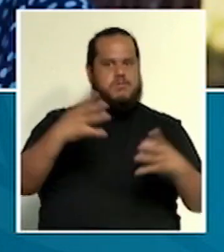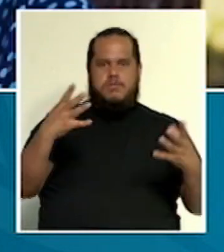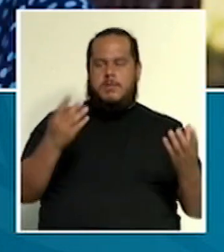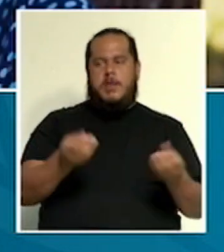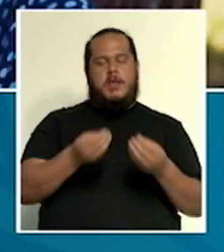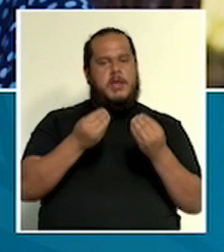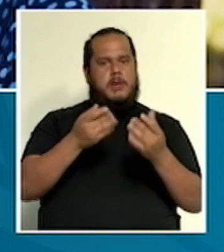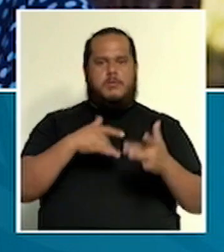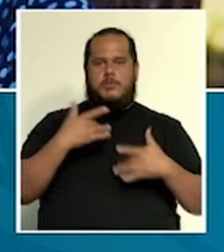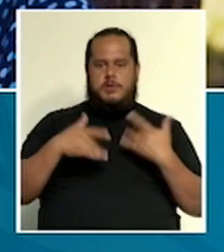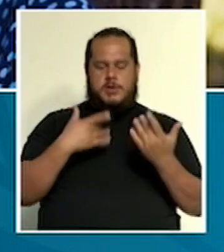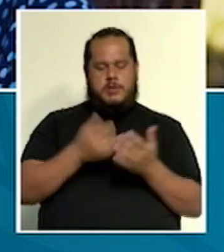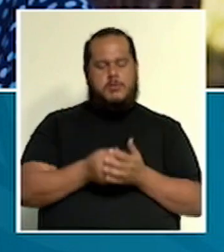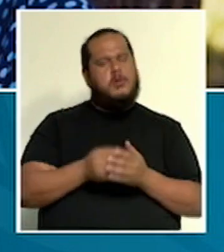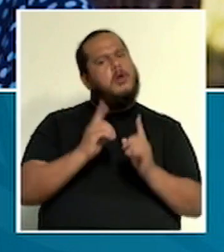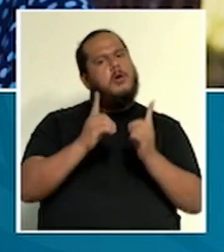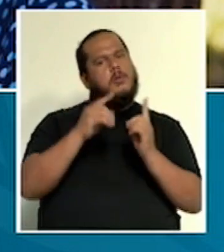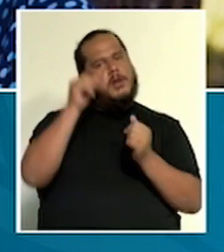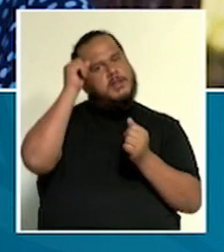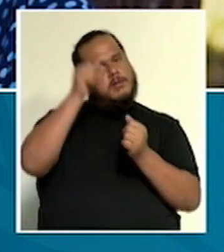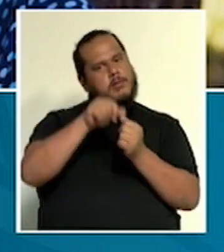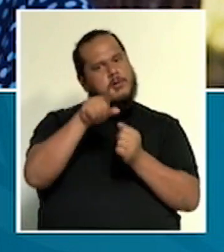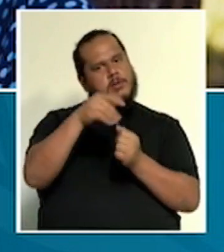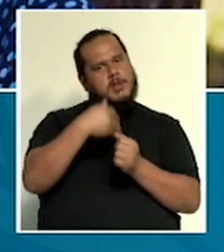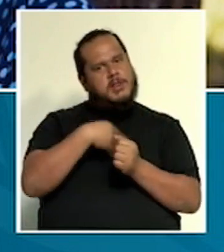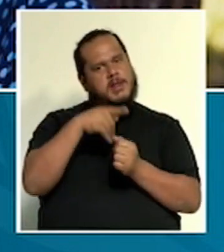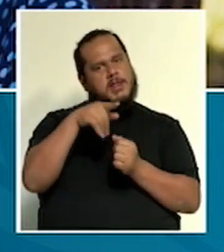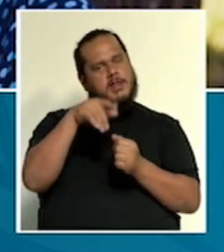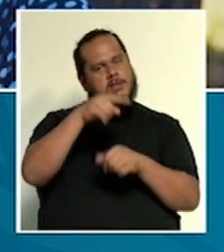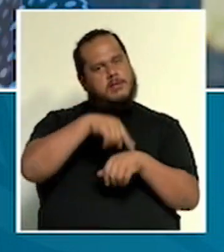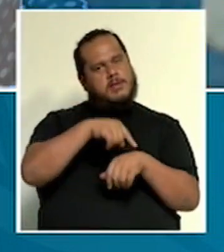muchísimos sentidos? ¿Cuál es el recuerdo que tiene de esa época?